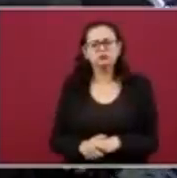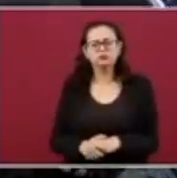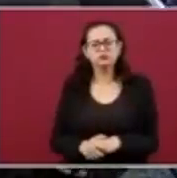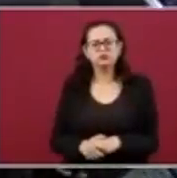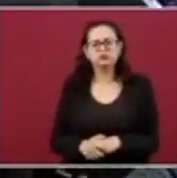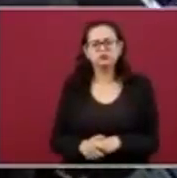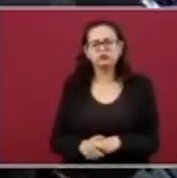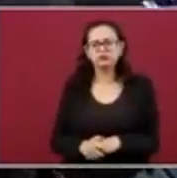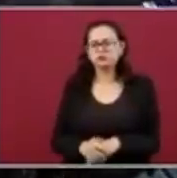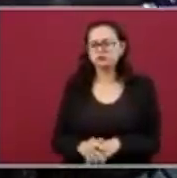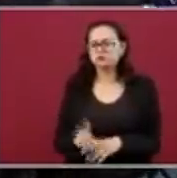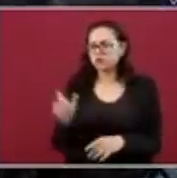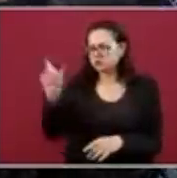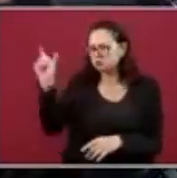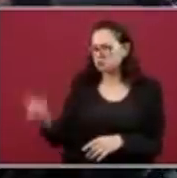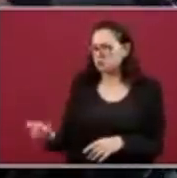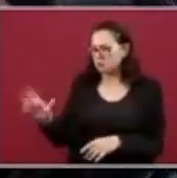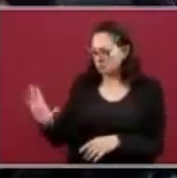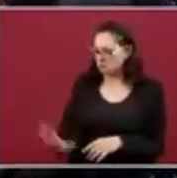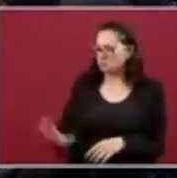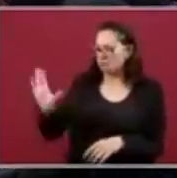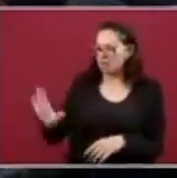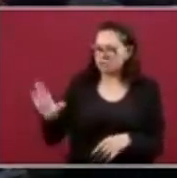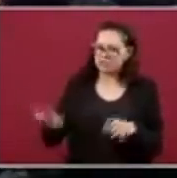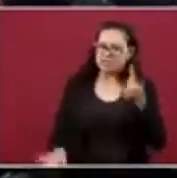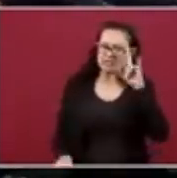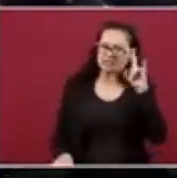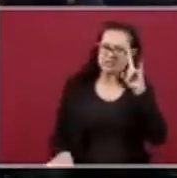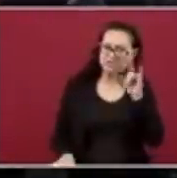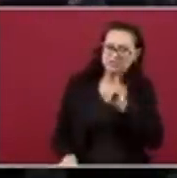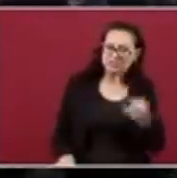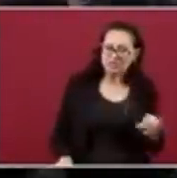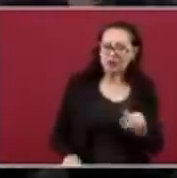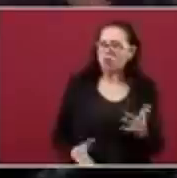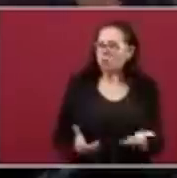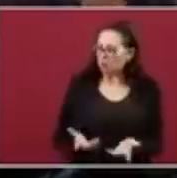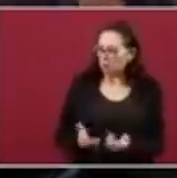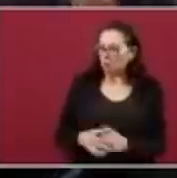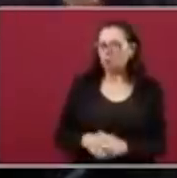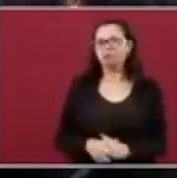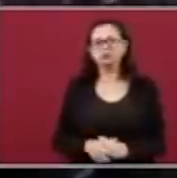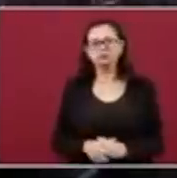apariencias de liberales. Entonces, podrían ellos